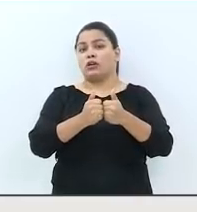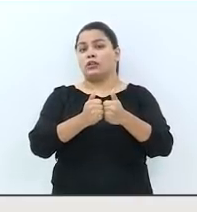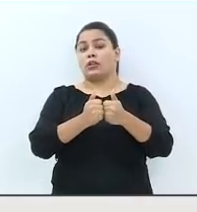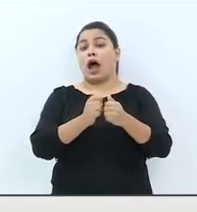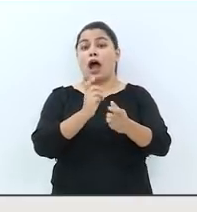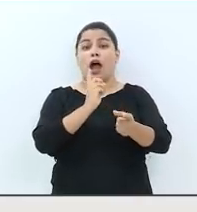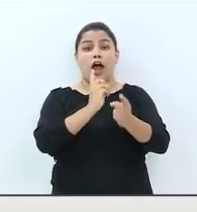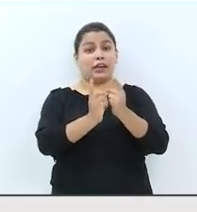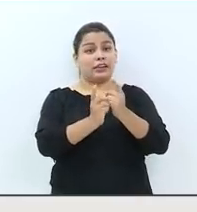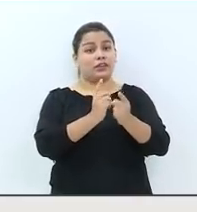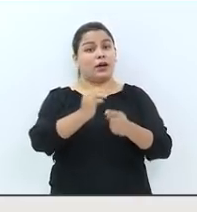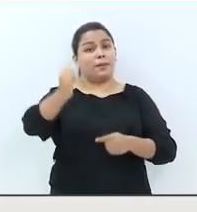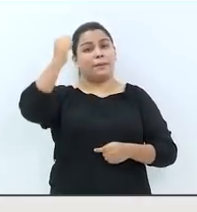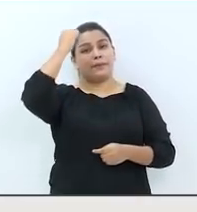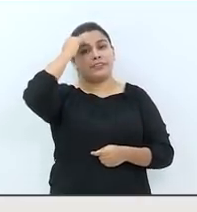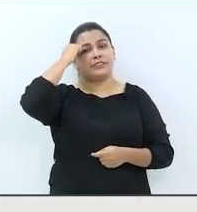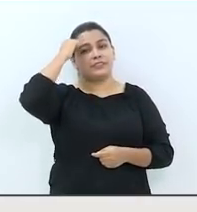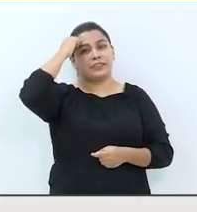aprendizaje.